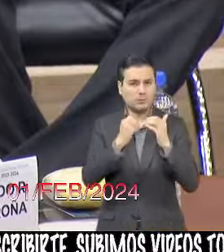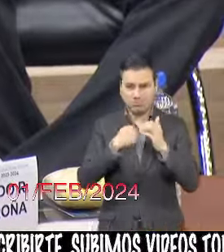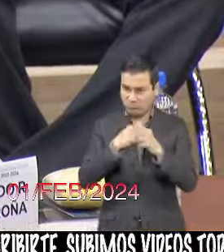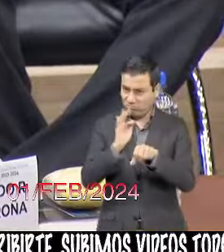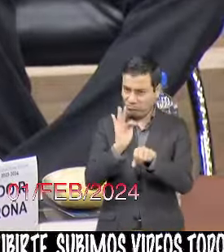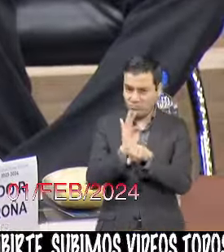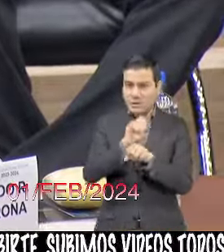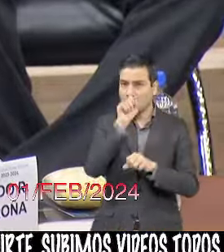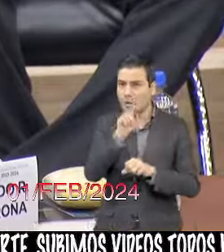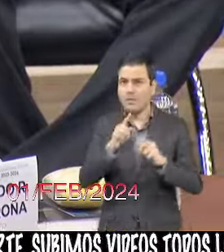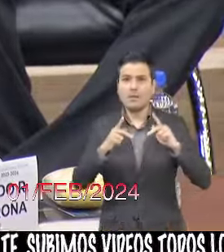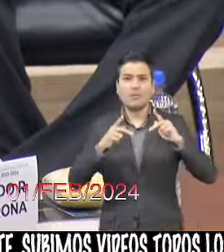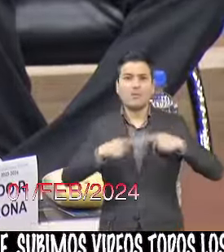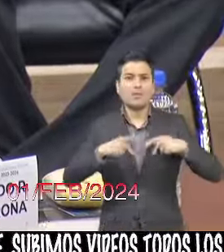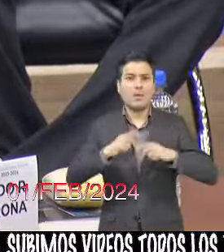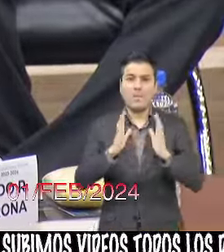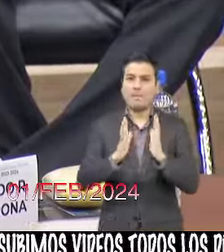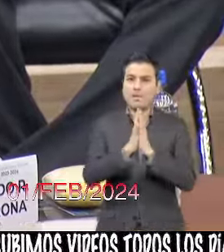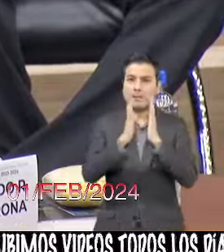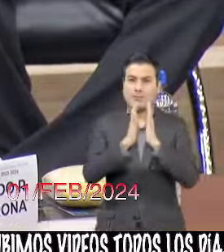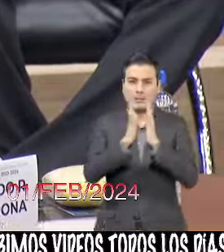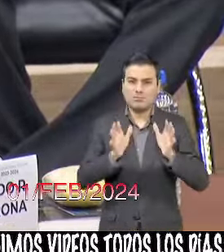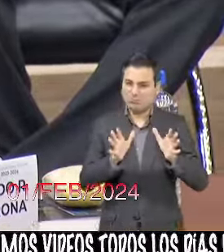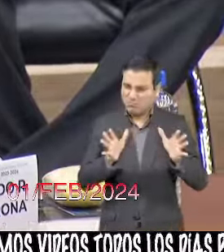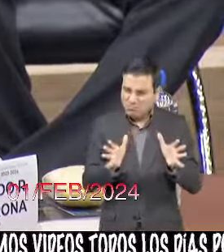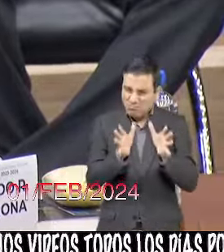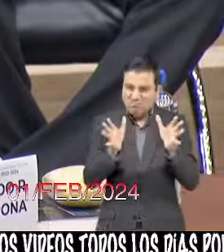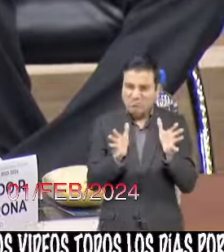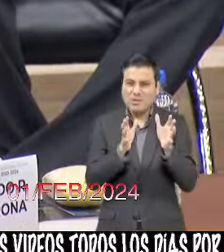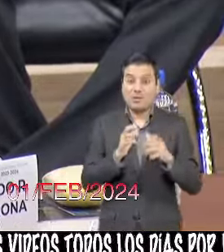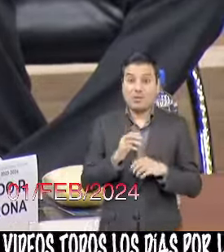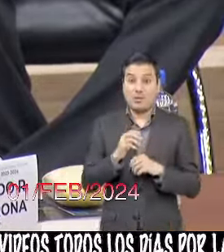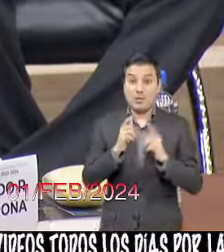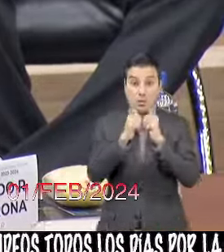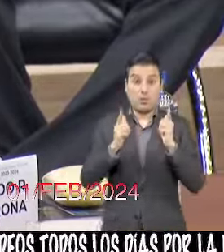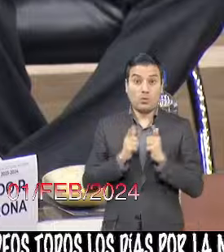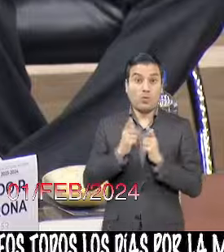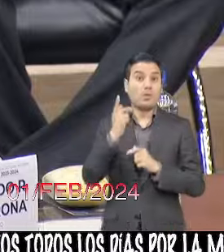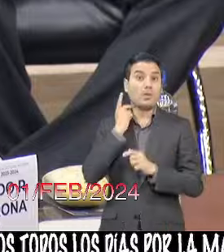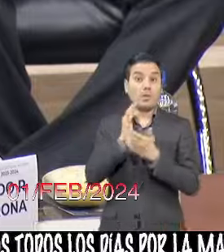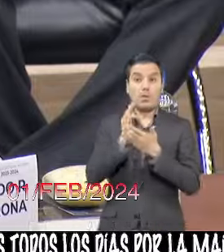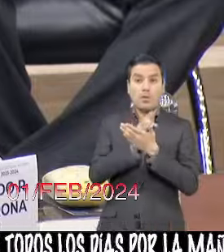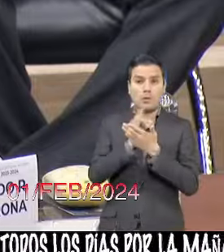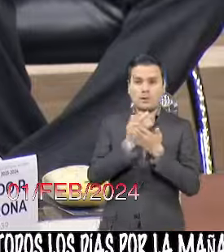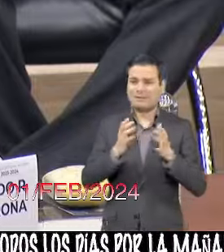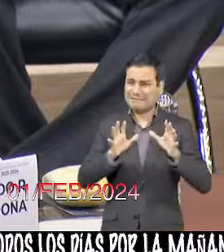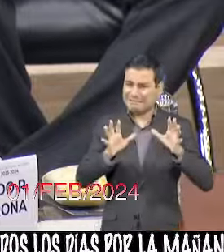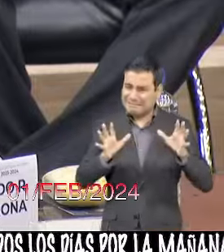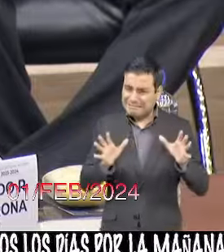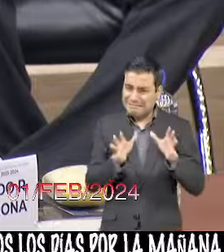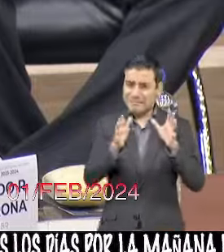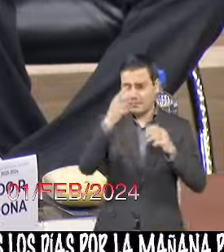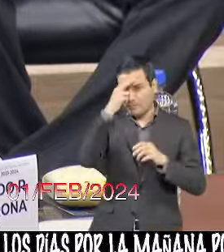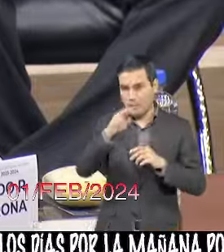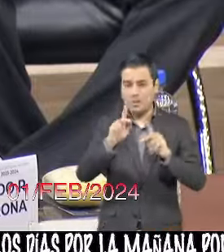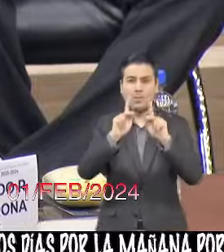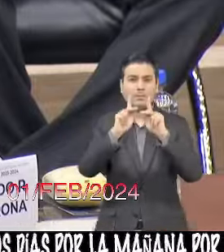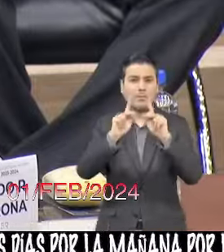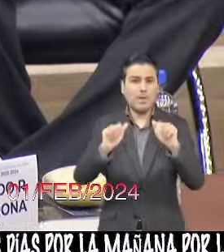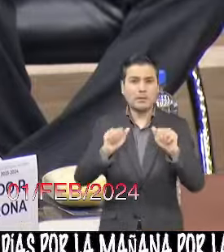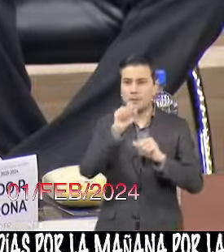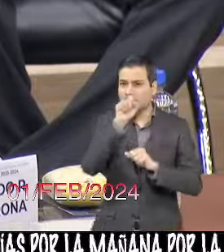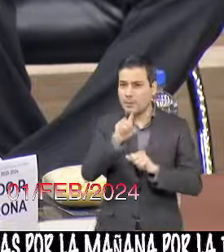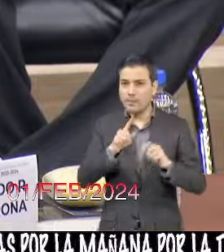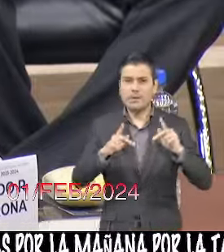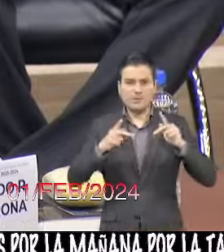de la participación ciudadana. Nuestro movimiento ha contribuido enormemente a la paz del país y al fortalecimiento de la